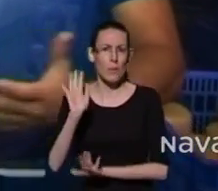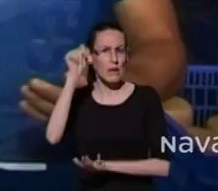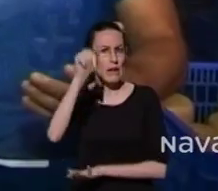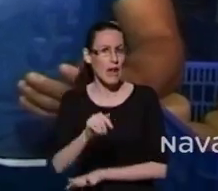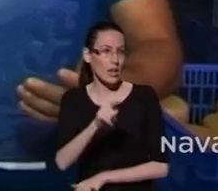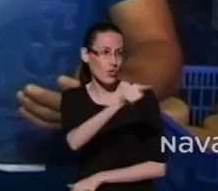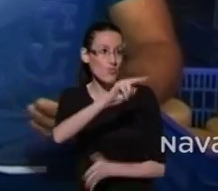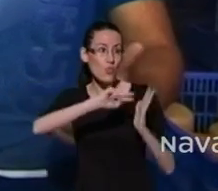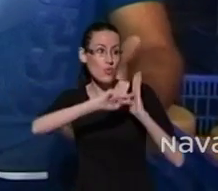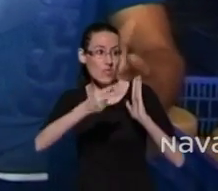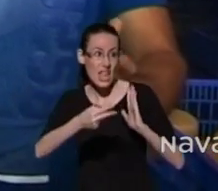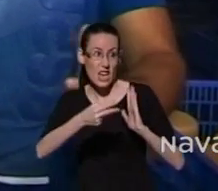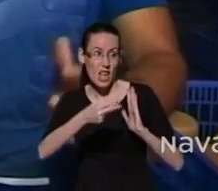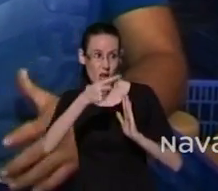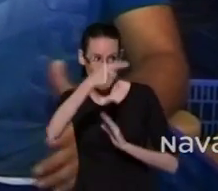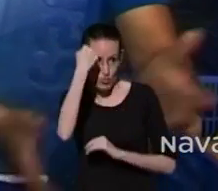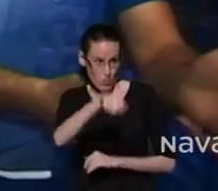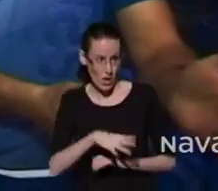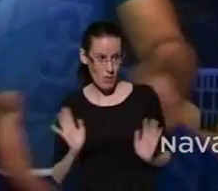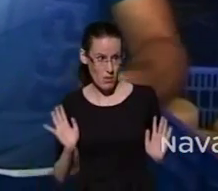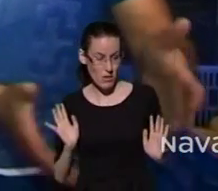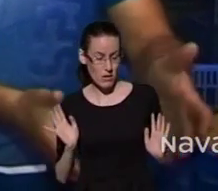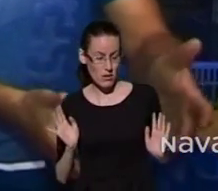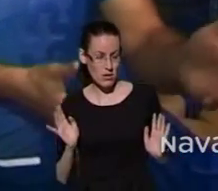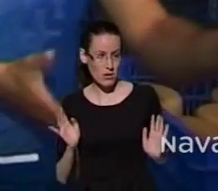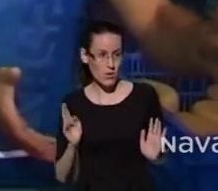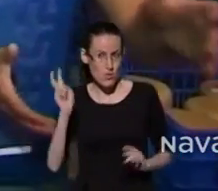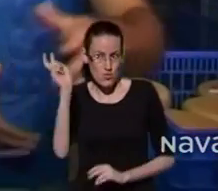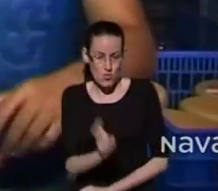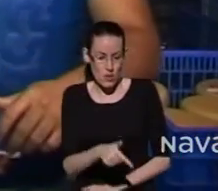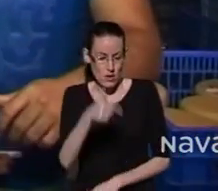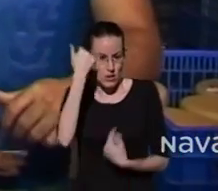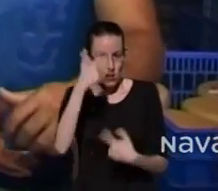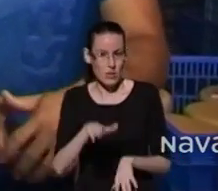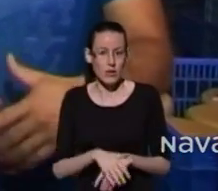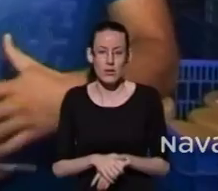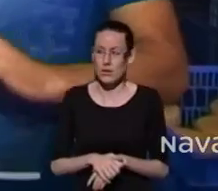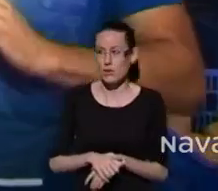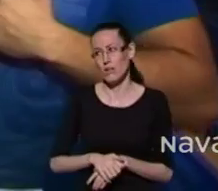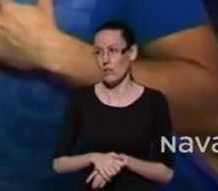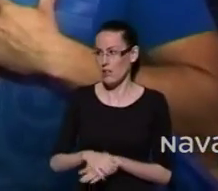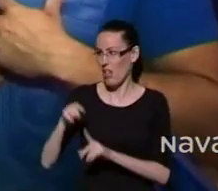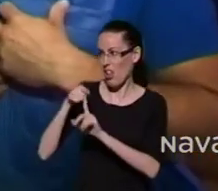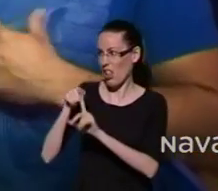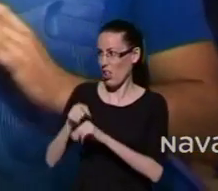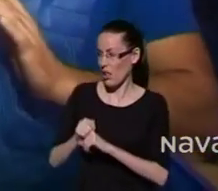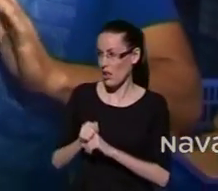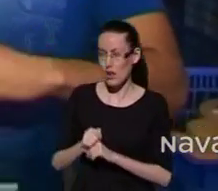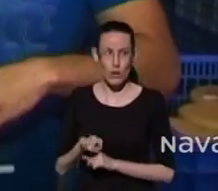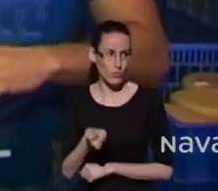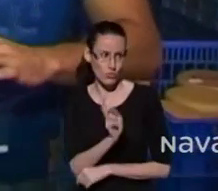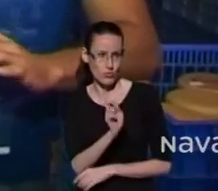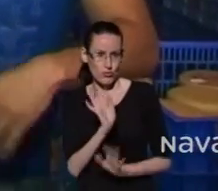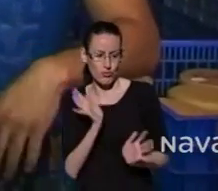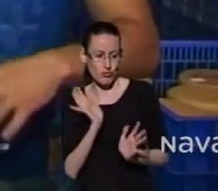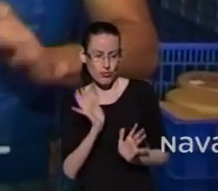como bien deberías saber tú, no sé, uh-huh. Digo yo, no sé. Que la que viene y... Pero es un poco cirica, ¿no? Bueno, no sé. No, no, yo cirica no, no, no, no, no sé.